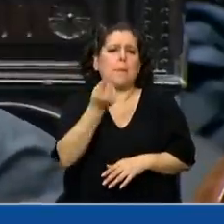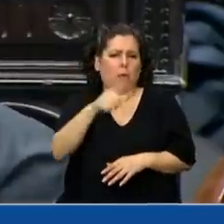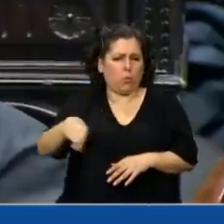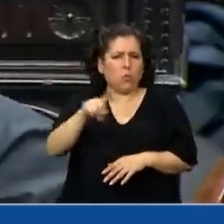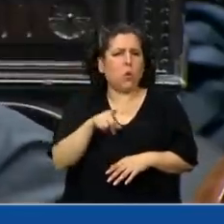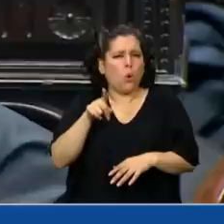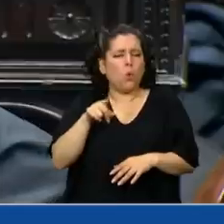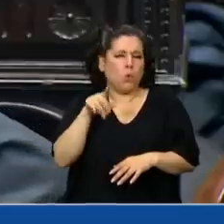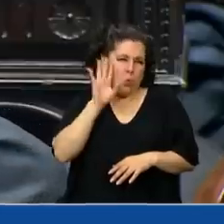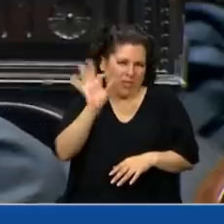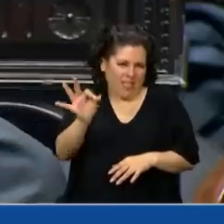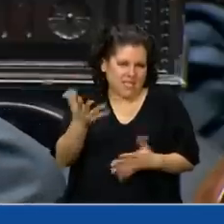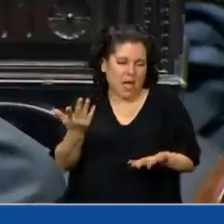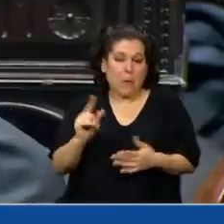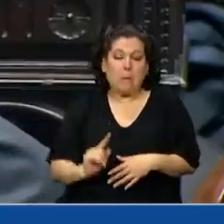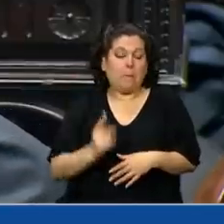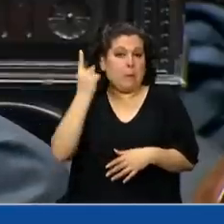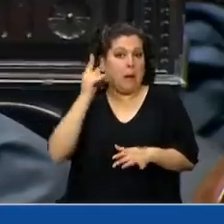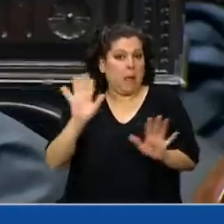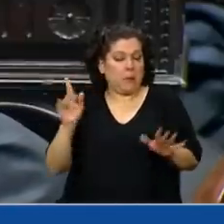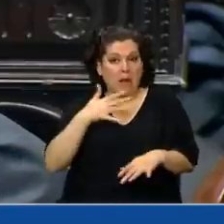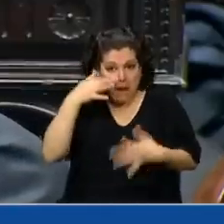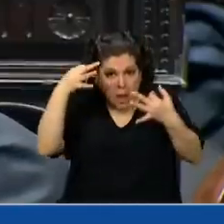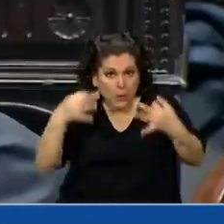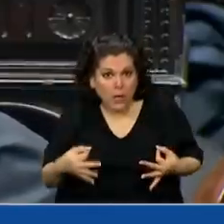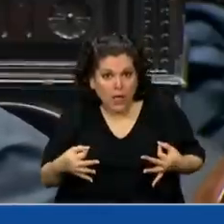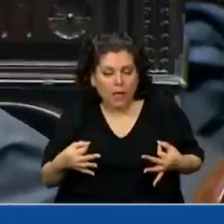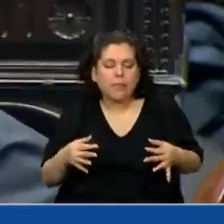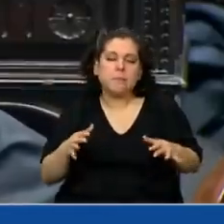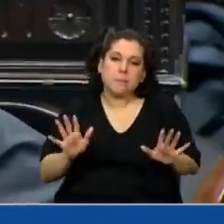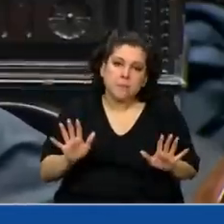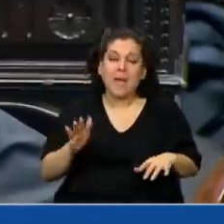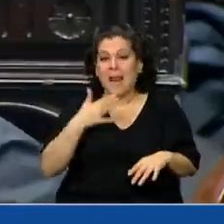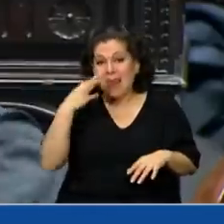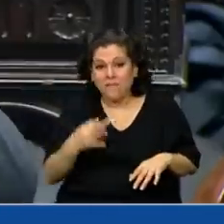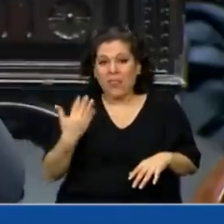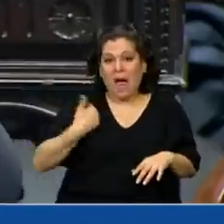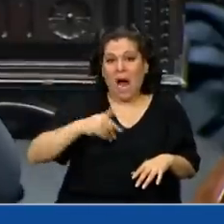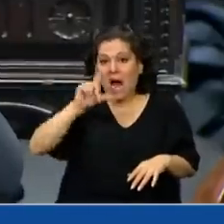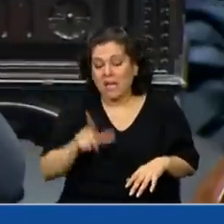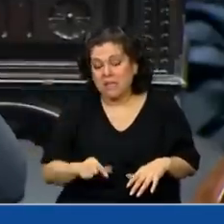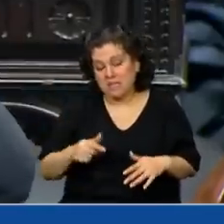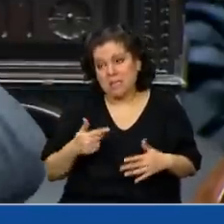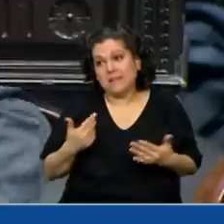le pregunto, ¿ustedes saben que este es el primer caso, la verdad? Bueno, en la Argentina todo es posible,